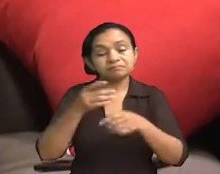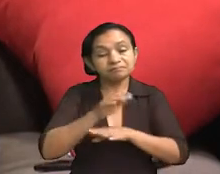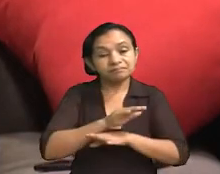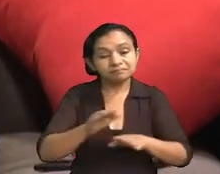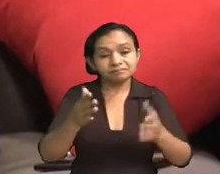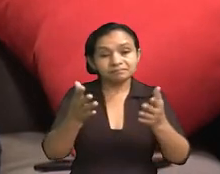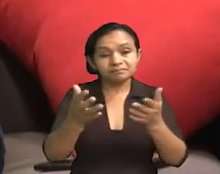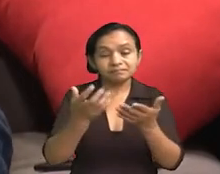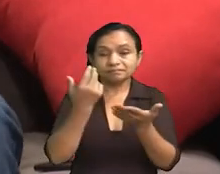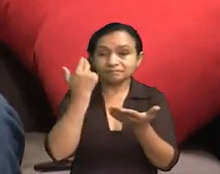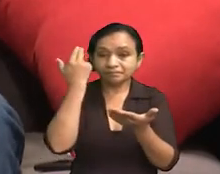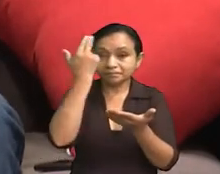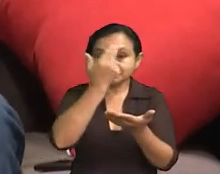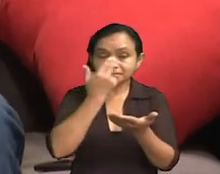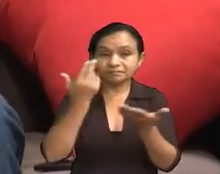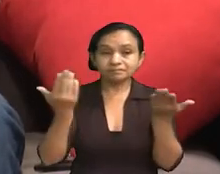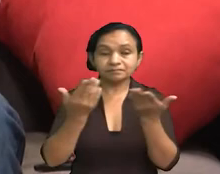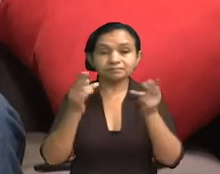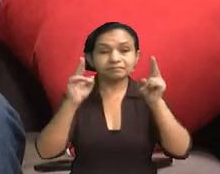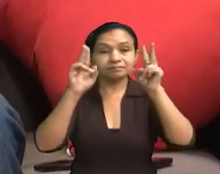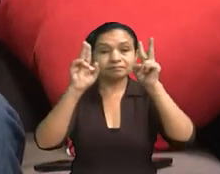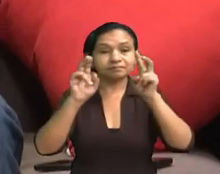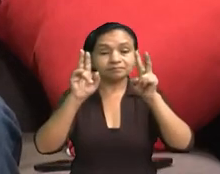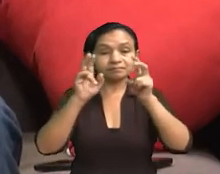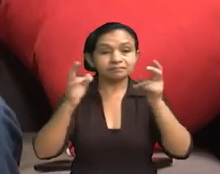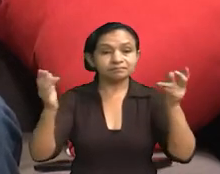quisiera consultarle también aspectos como